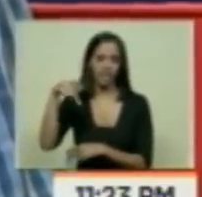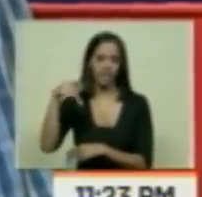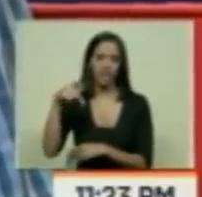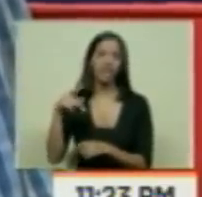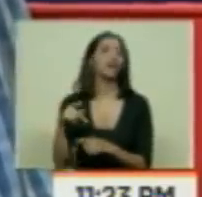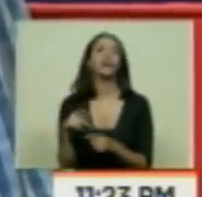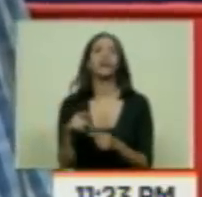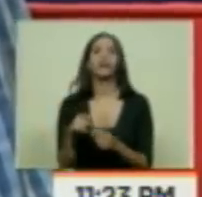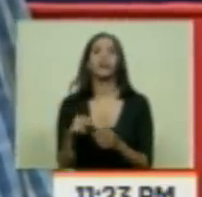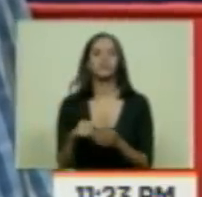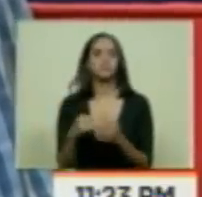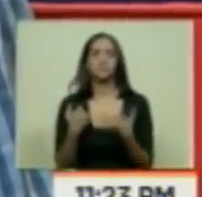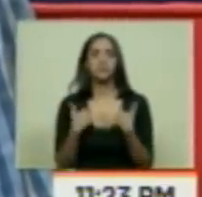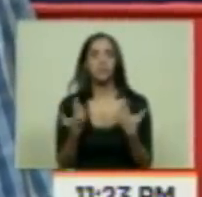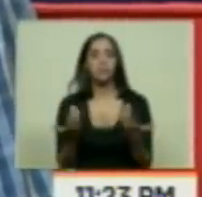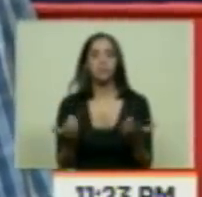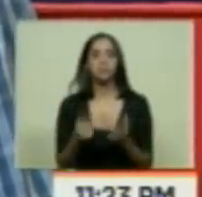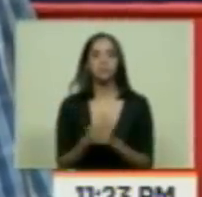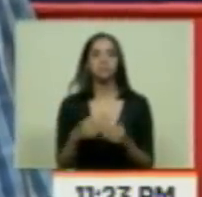NK, yo no, o sea,